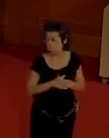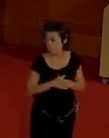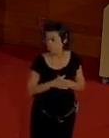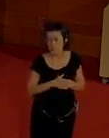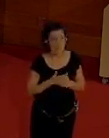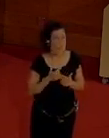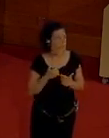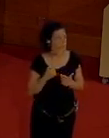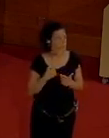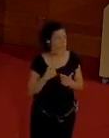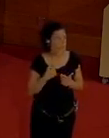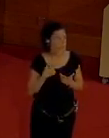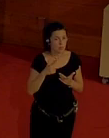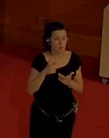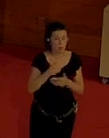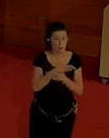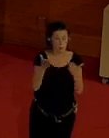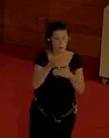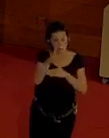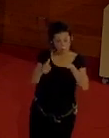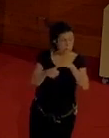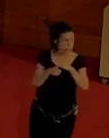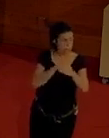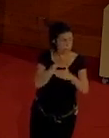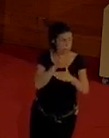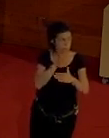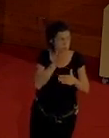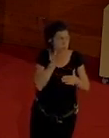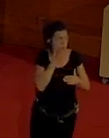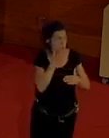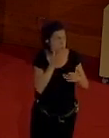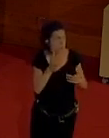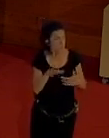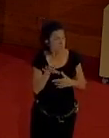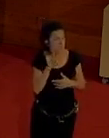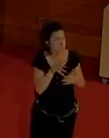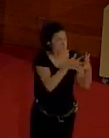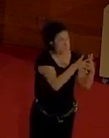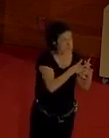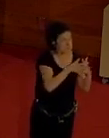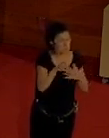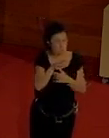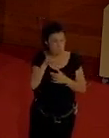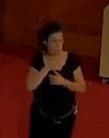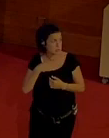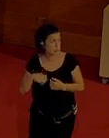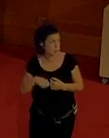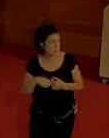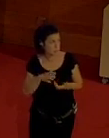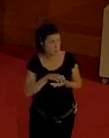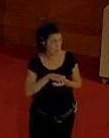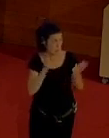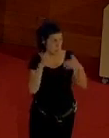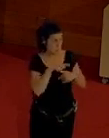súbito de nadie pero yo prefiero ser súbito de Estados Unidos a ser súbito de China no tengo ninguna duda